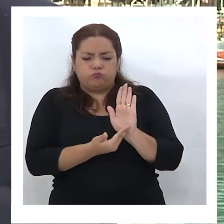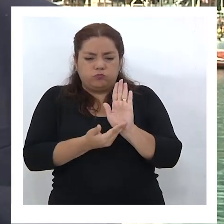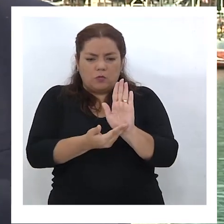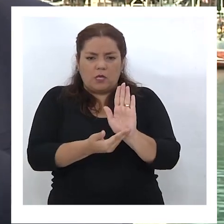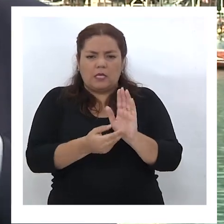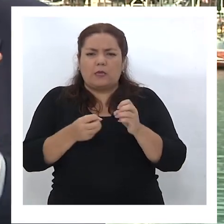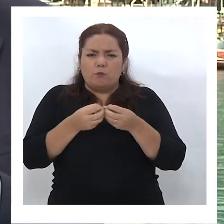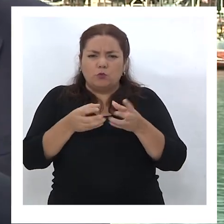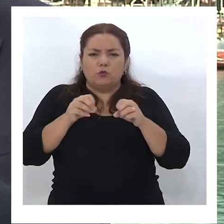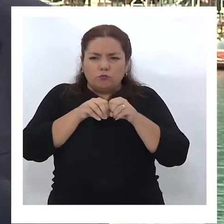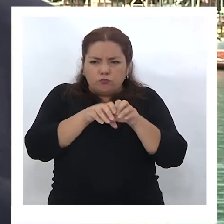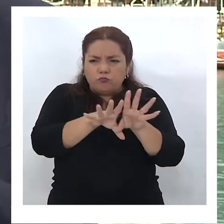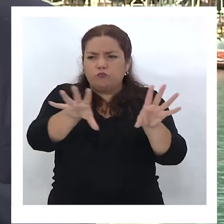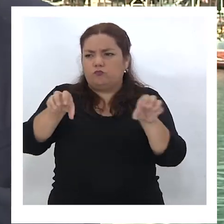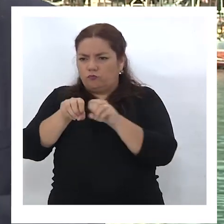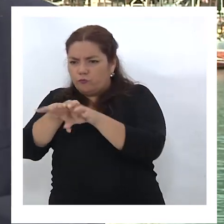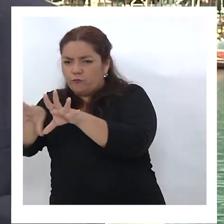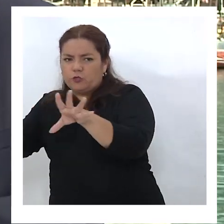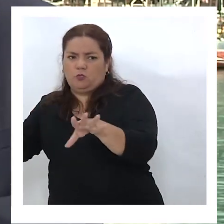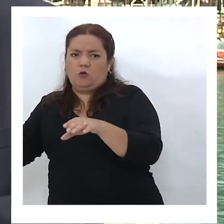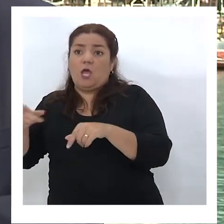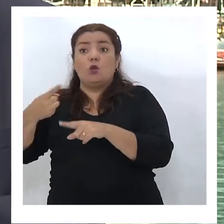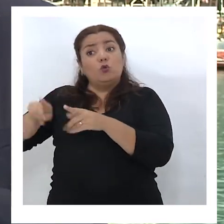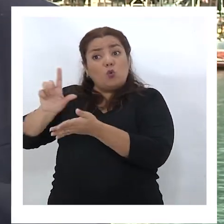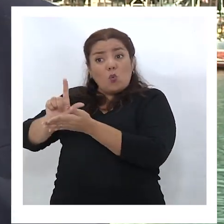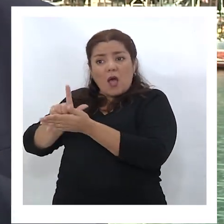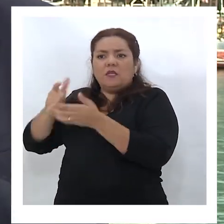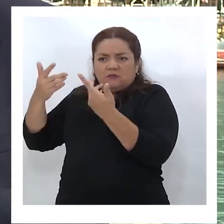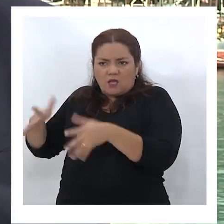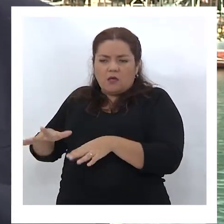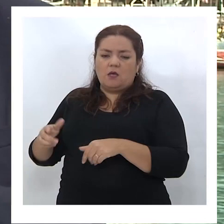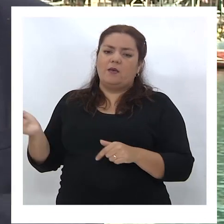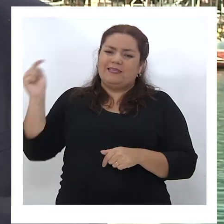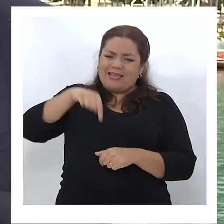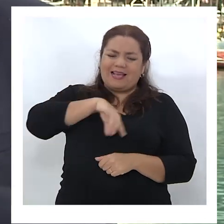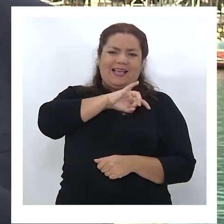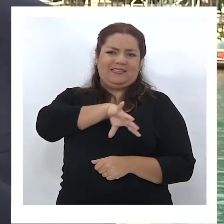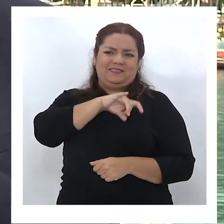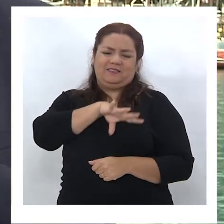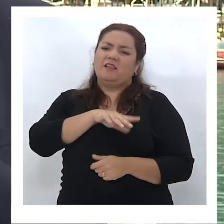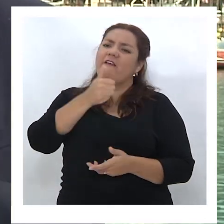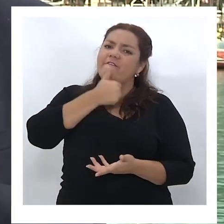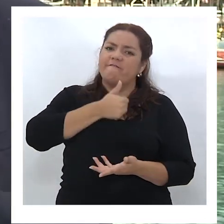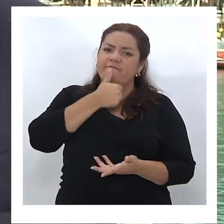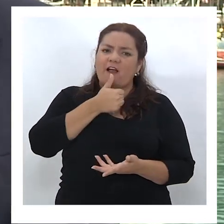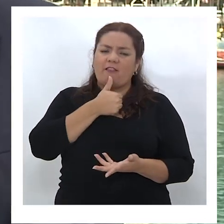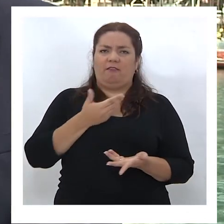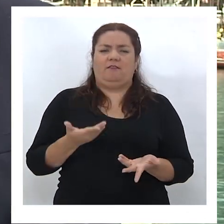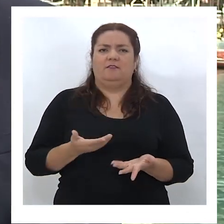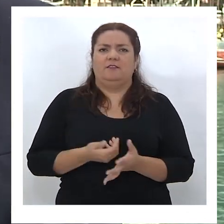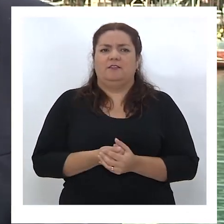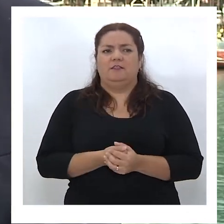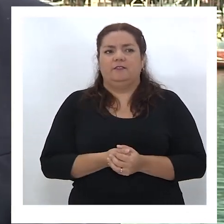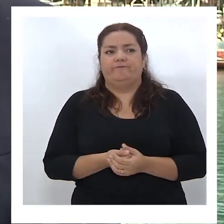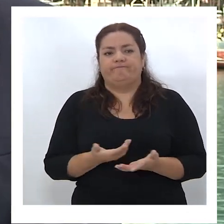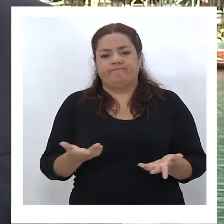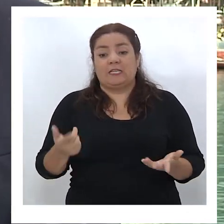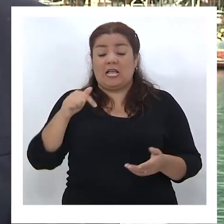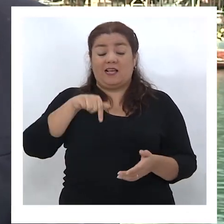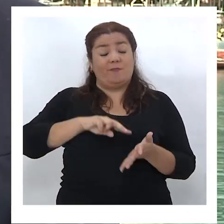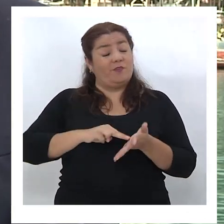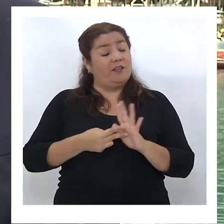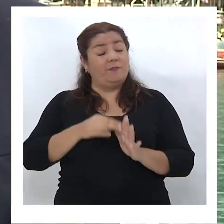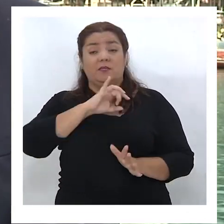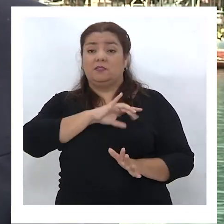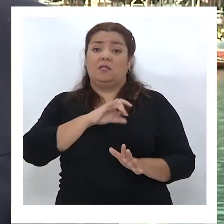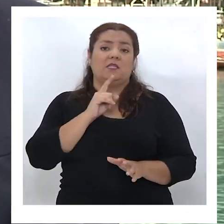bastante difundido en otras partes, que es la gestión integrada de cuenca, pero que en Chile todavía no tiene una institucionalidad. El gran problema de Chile, Reinaldo,